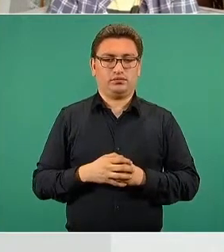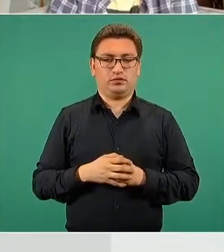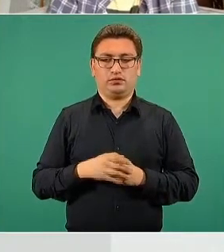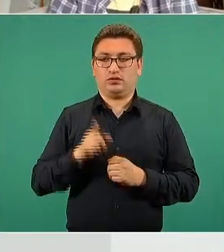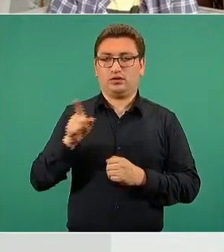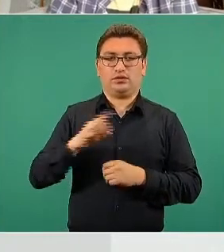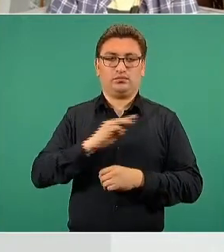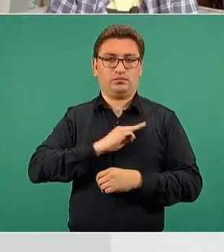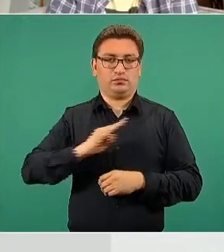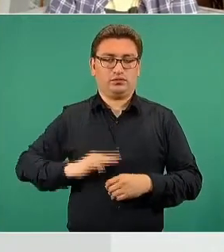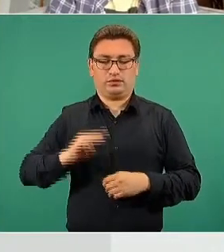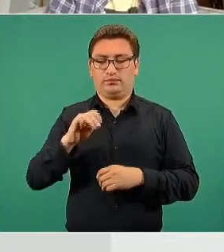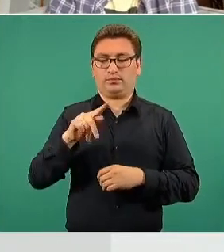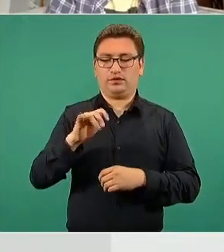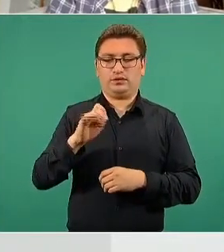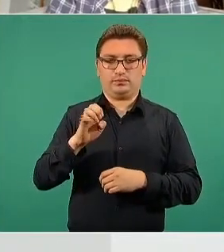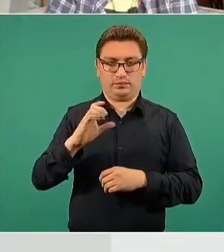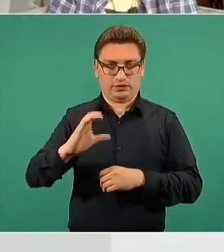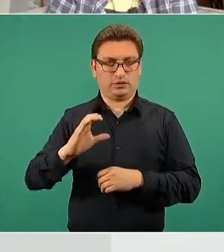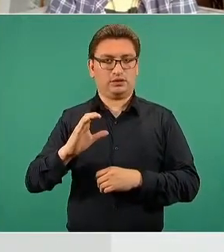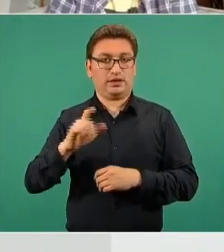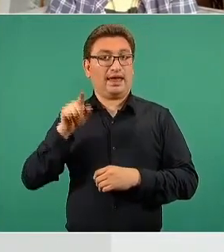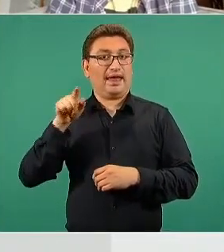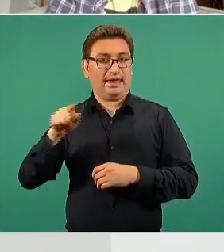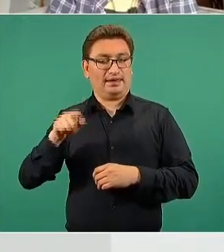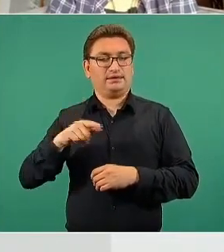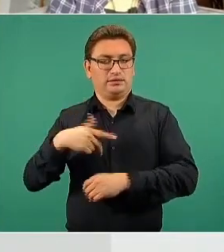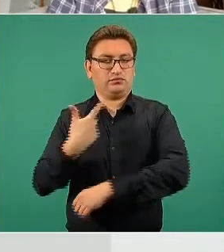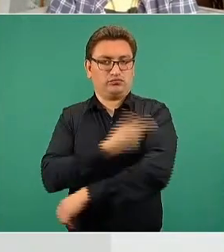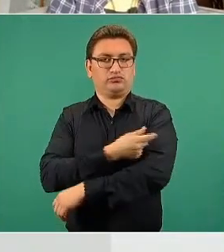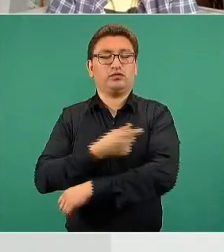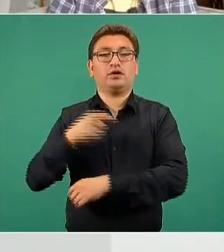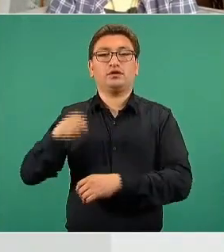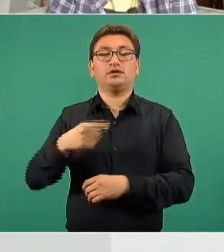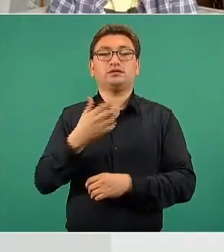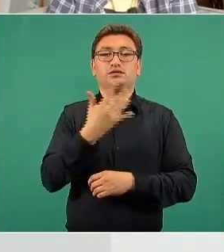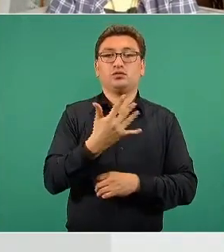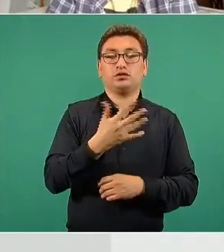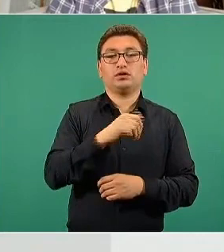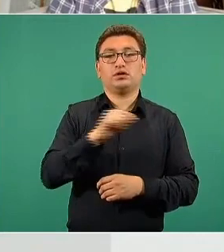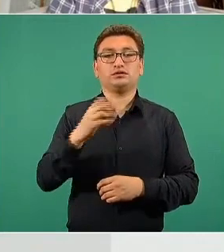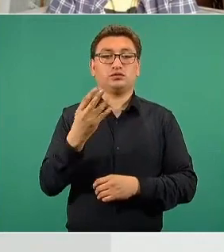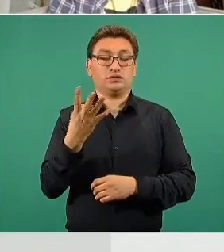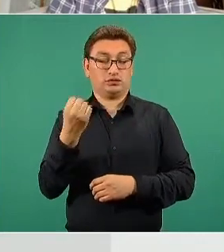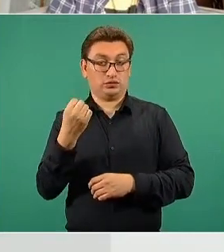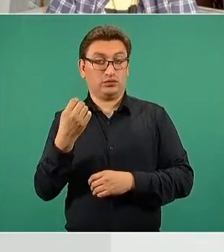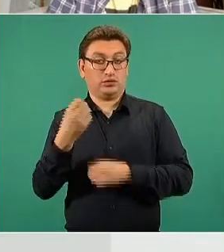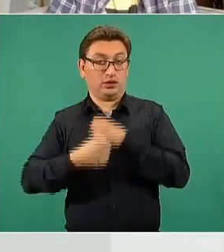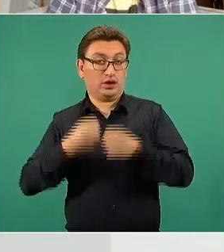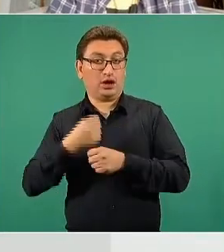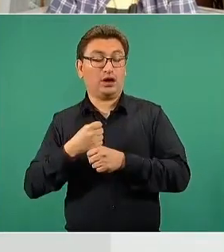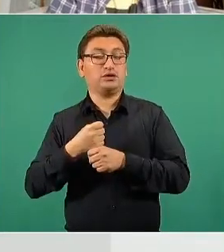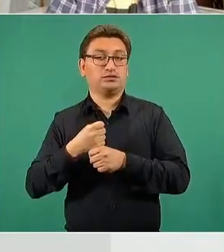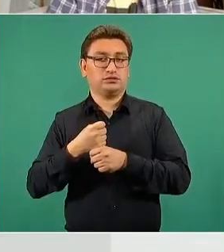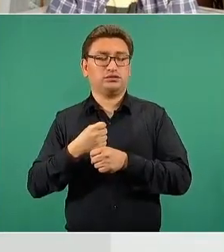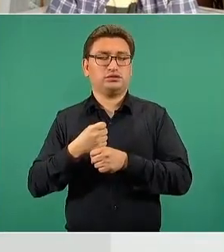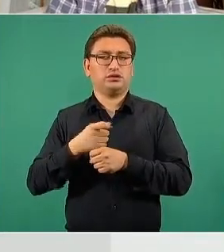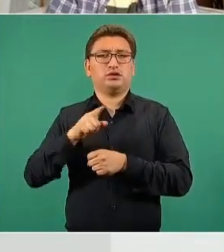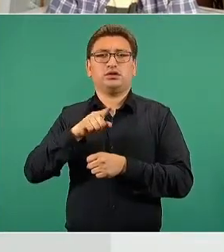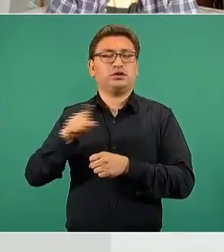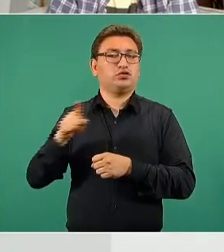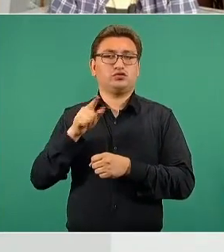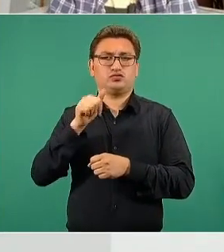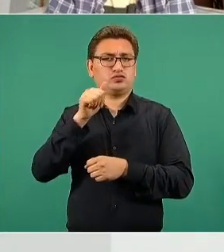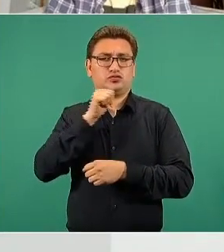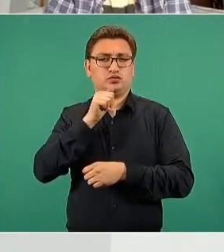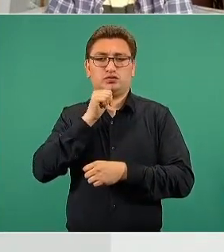del municipio de Metepec, donde ya van a vacunar a personas de 50 a 59 años, y no se les está dando la